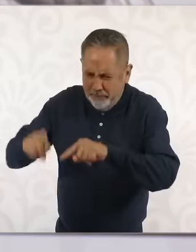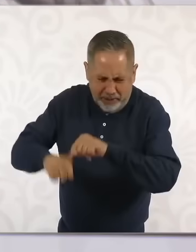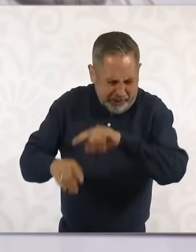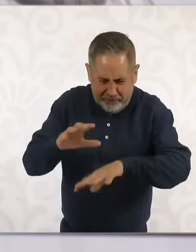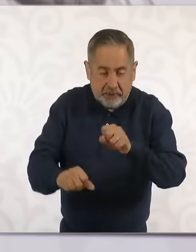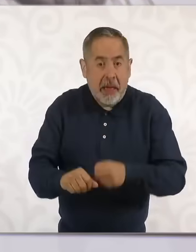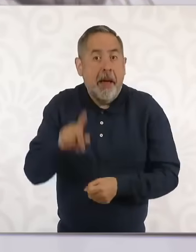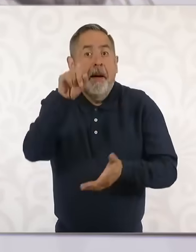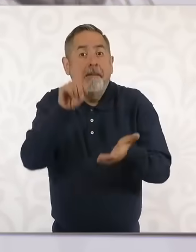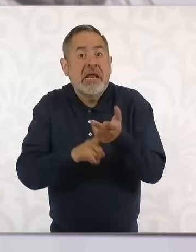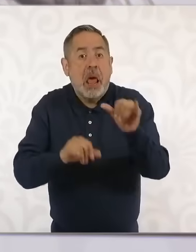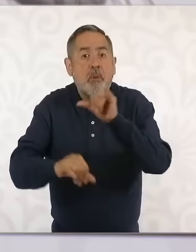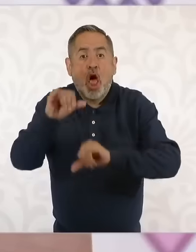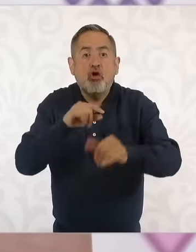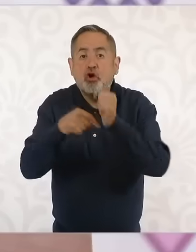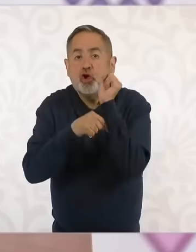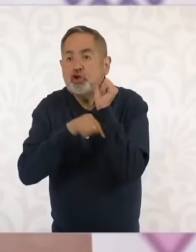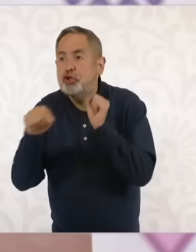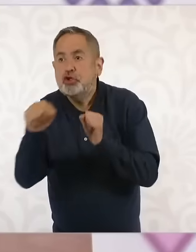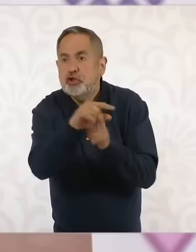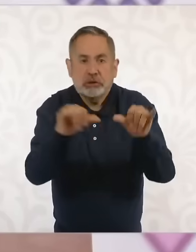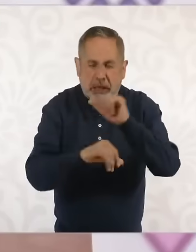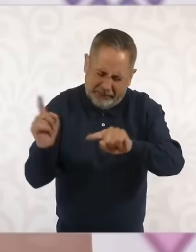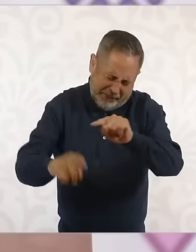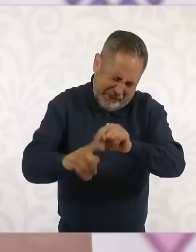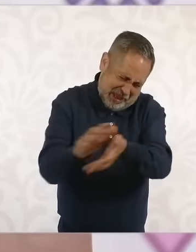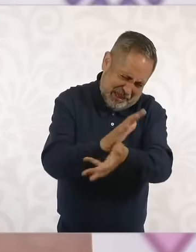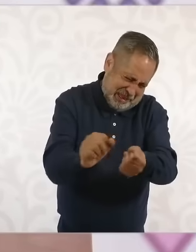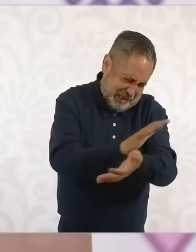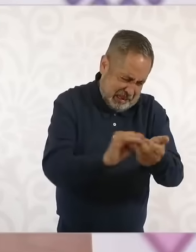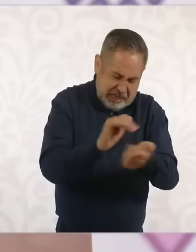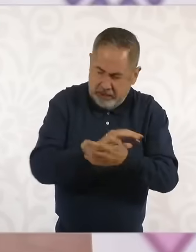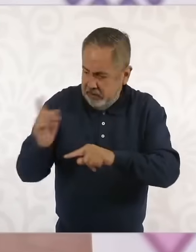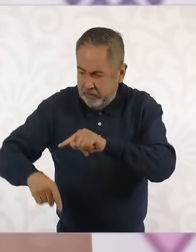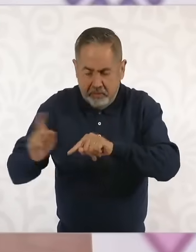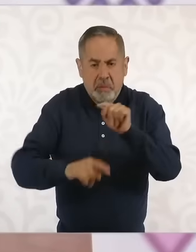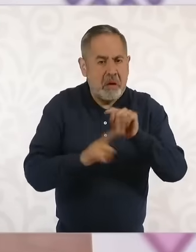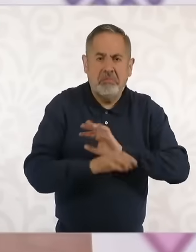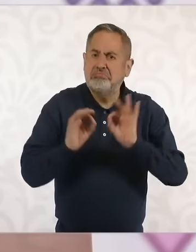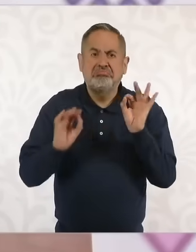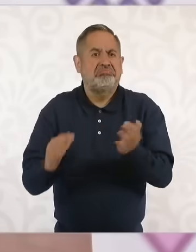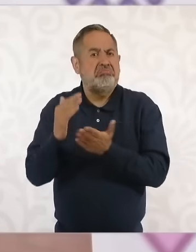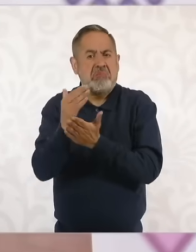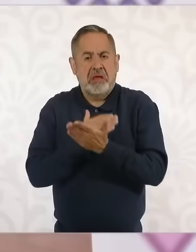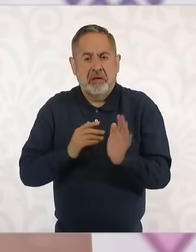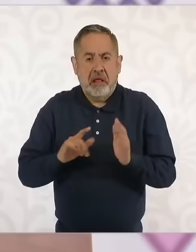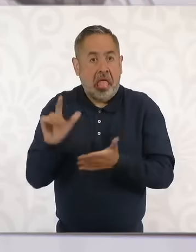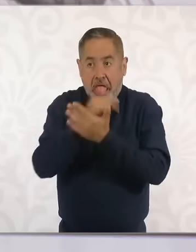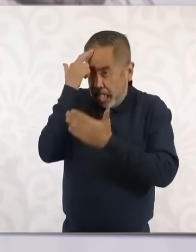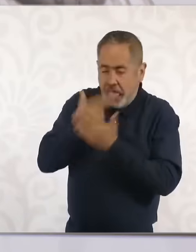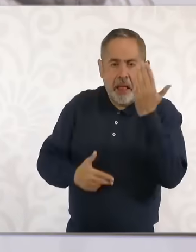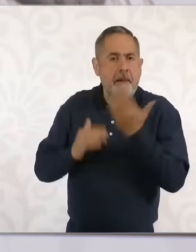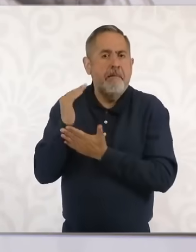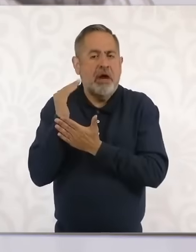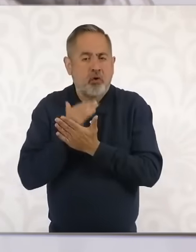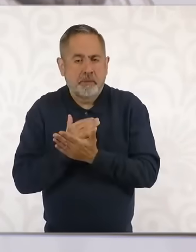desarticulados y disminución en una buena parte de los delitos.